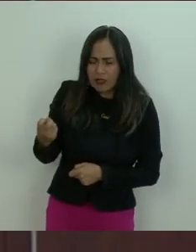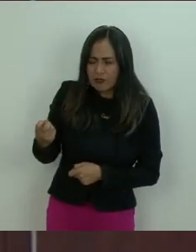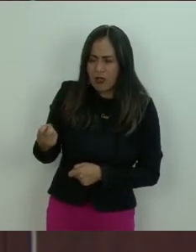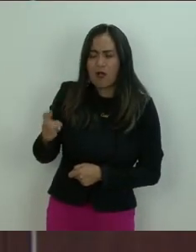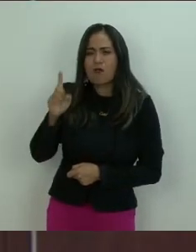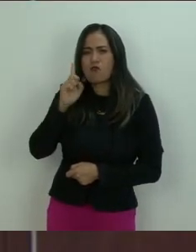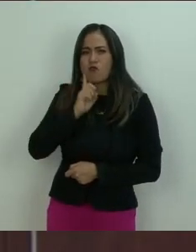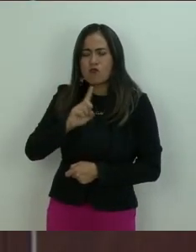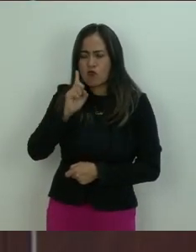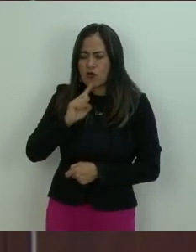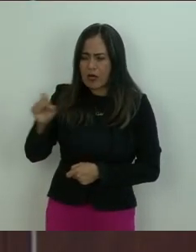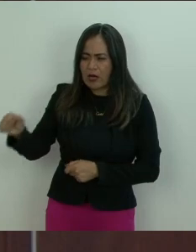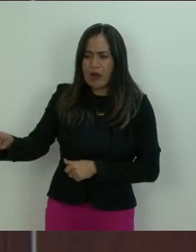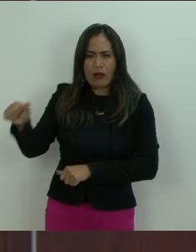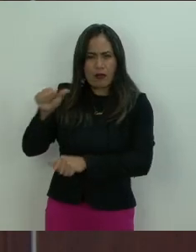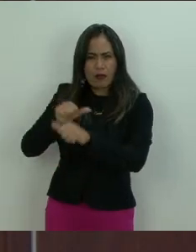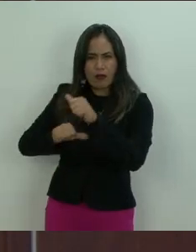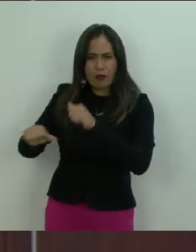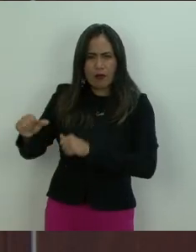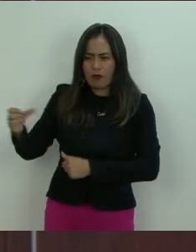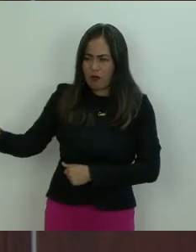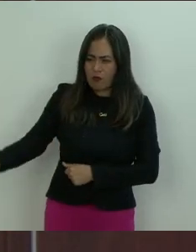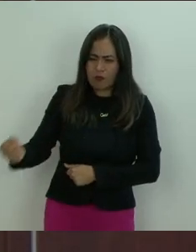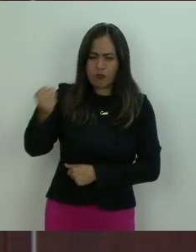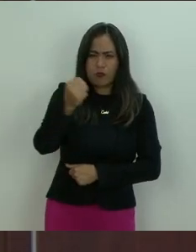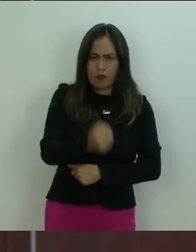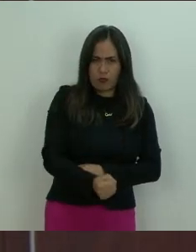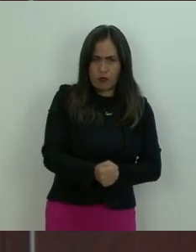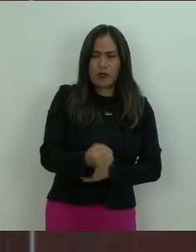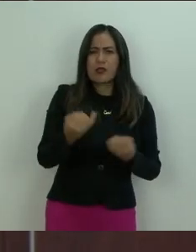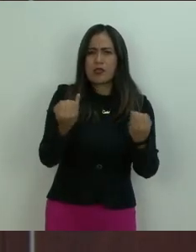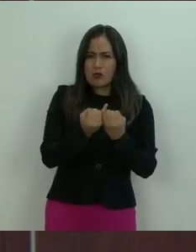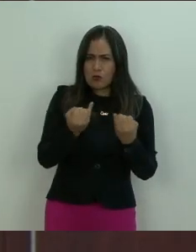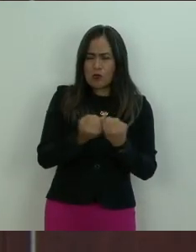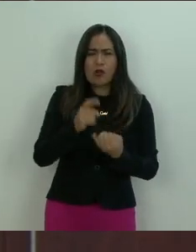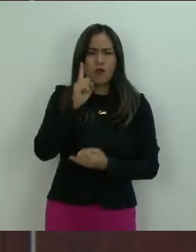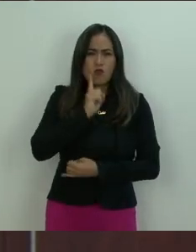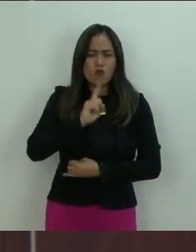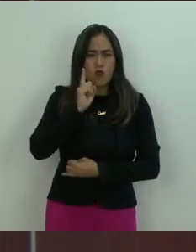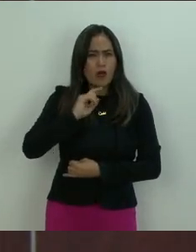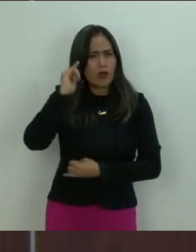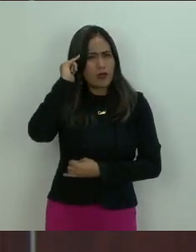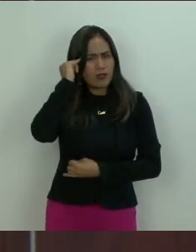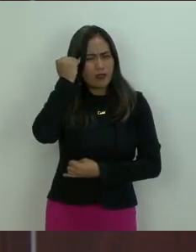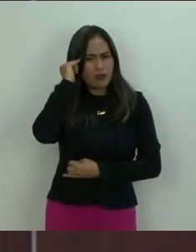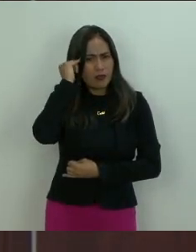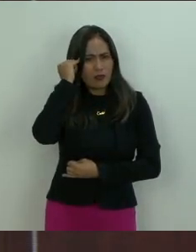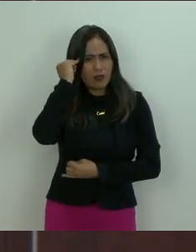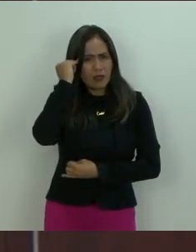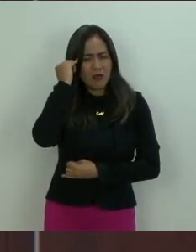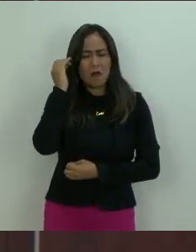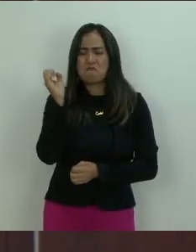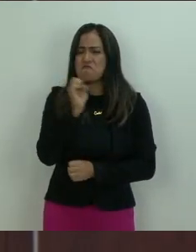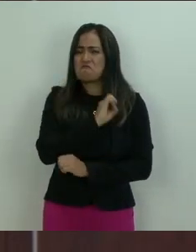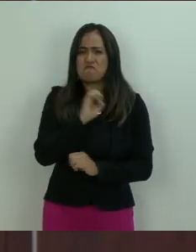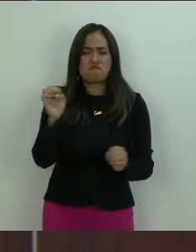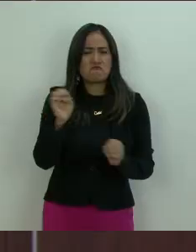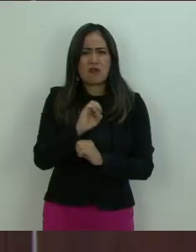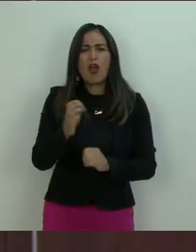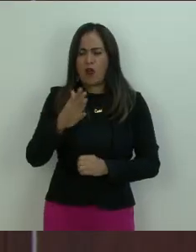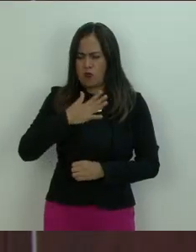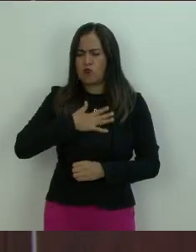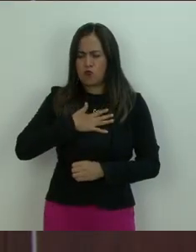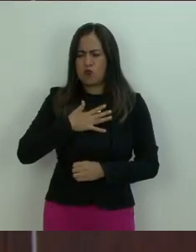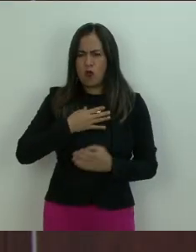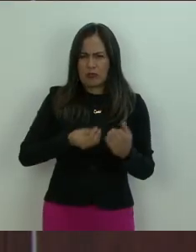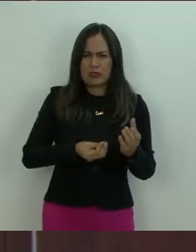que el espacio principal donde tendría que ser escuchada la voz de la mujer indígena, tendría que haber dejado, yo me salgo